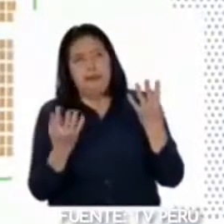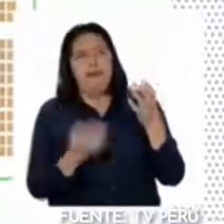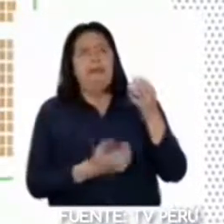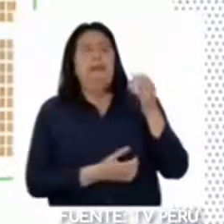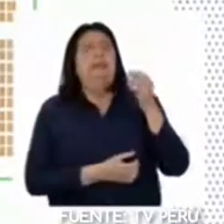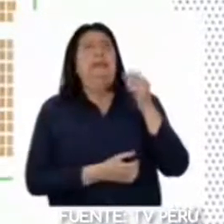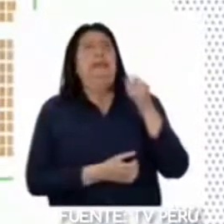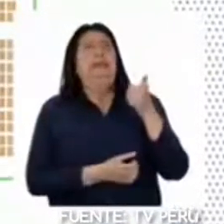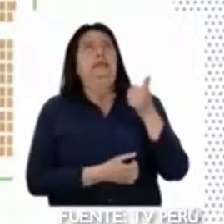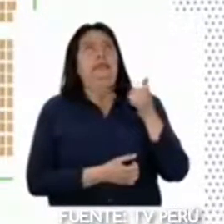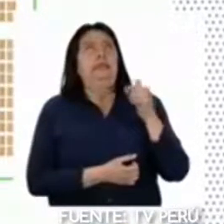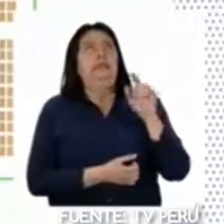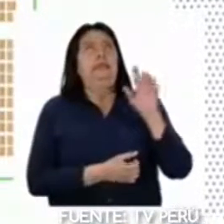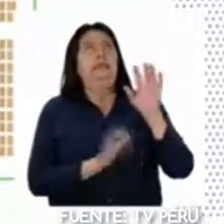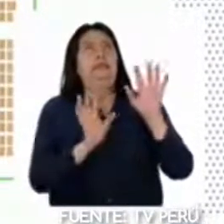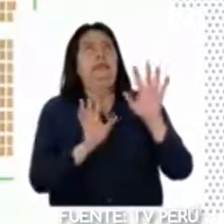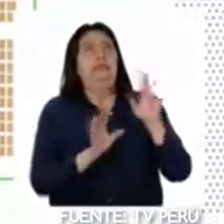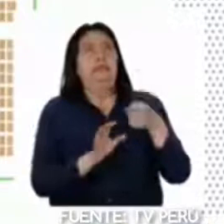10.000,